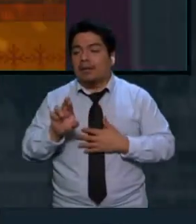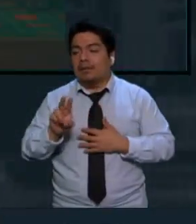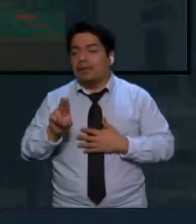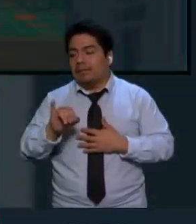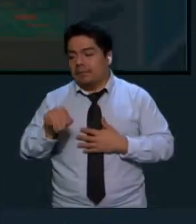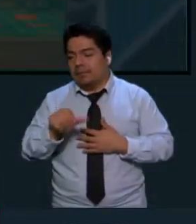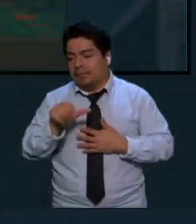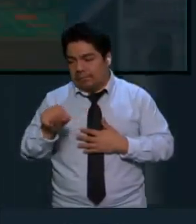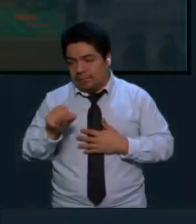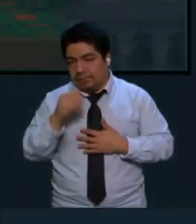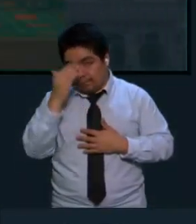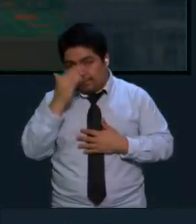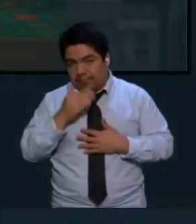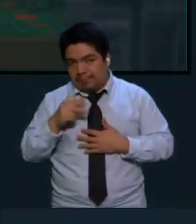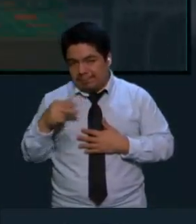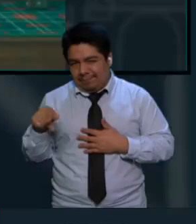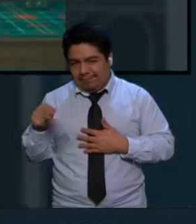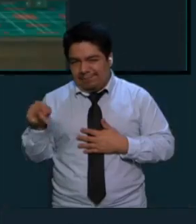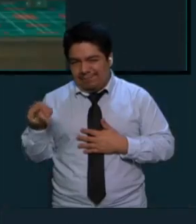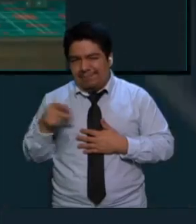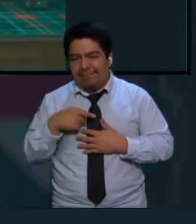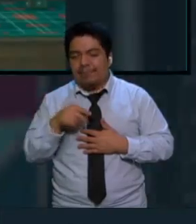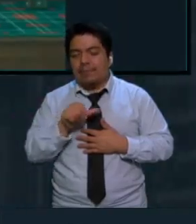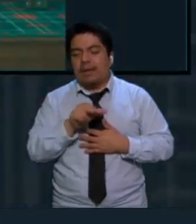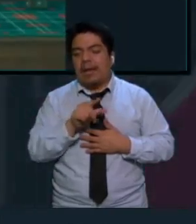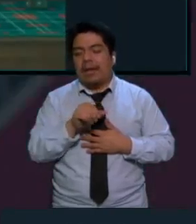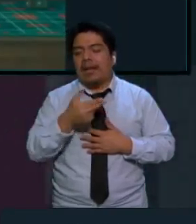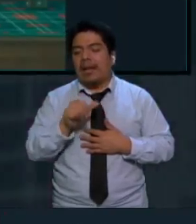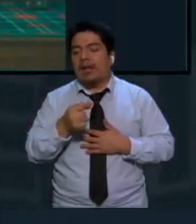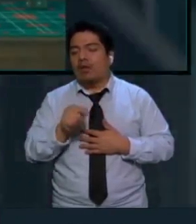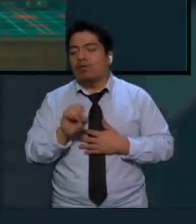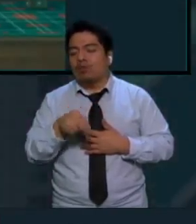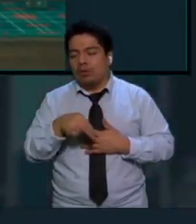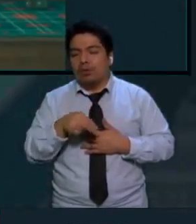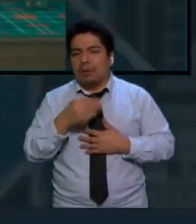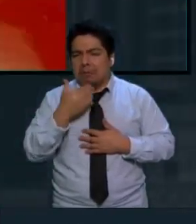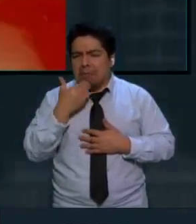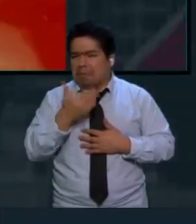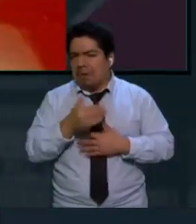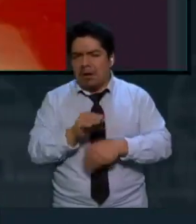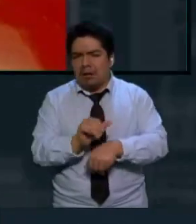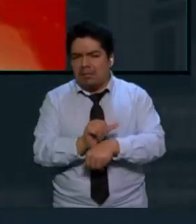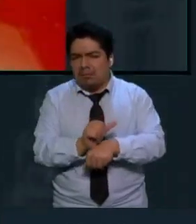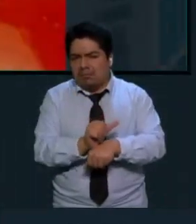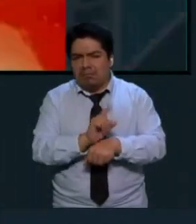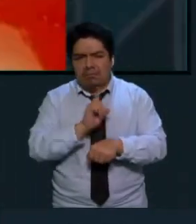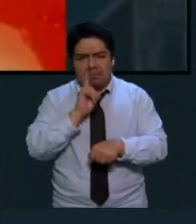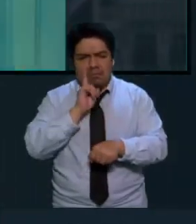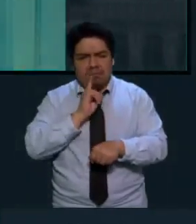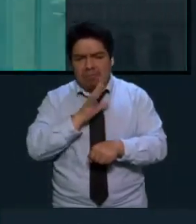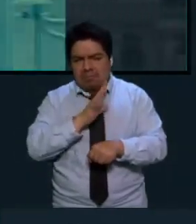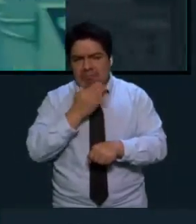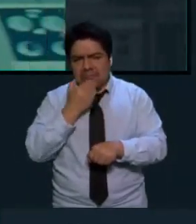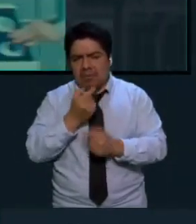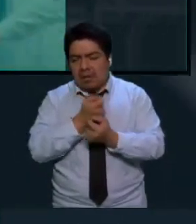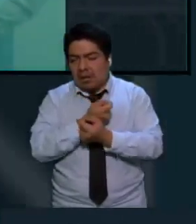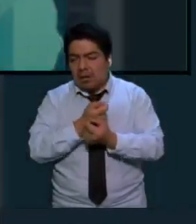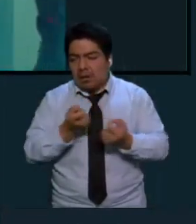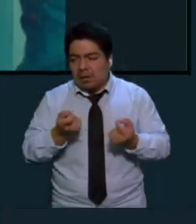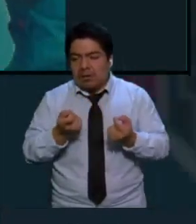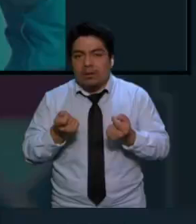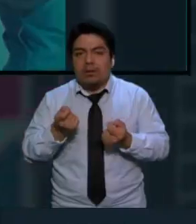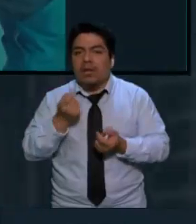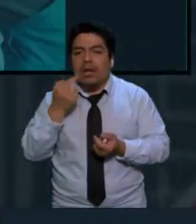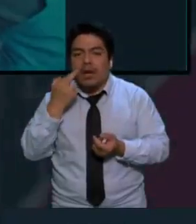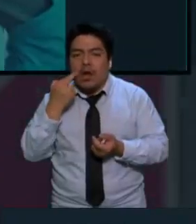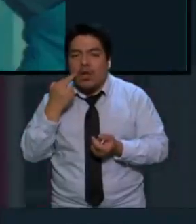otra también de él, también, con Angélica Houston, que es muy buena. Vemos que hay unos niños que los convierten en